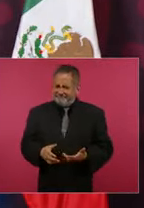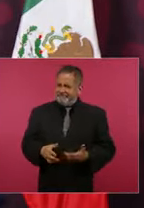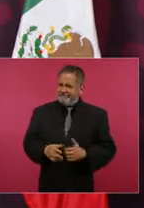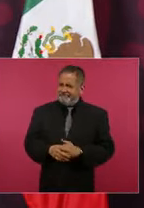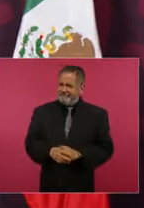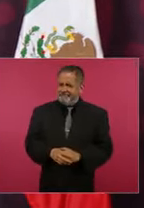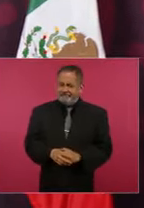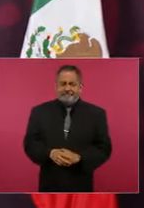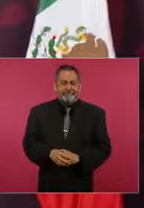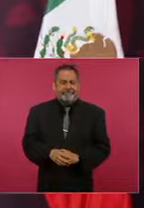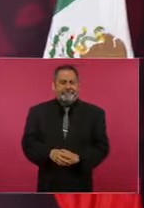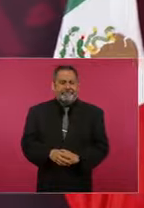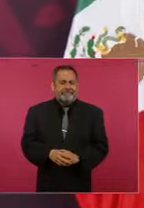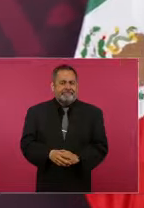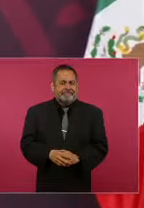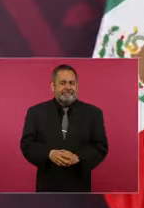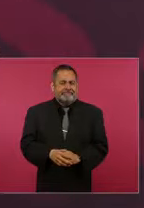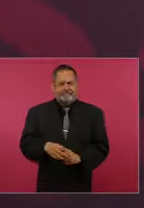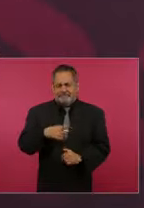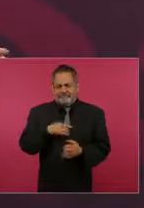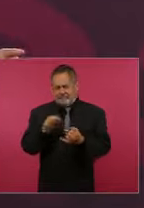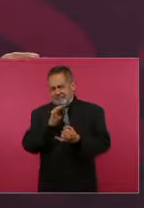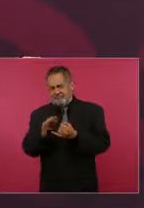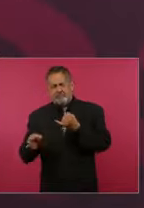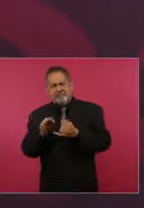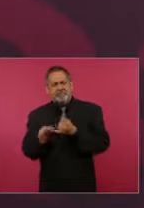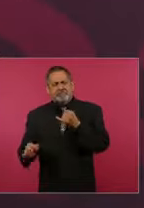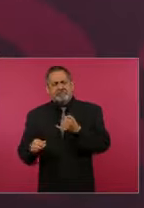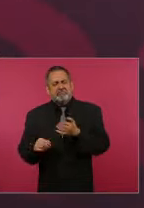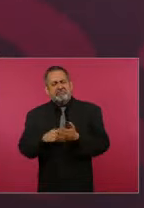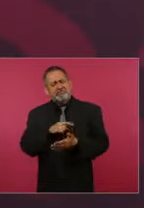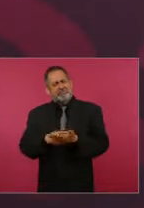México. Estoy casi en el último lugar.